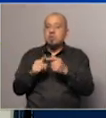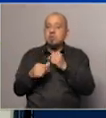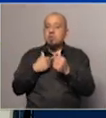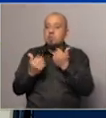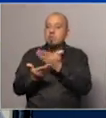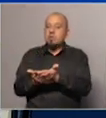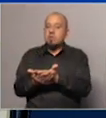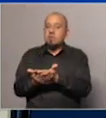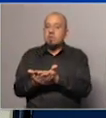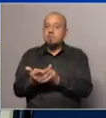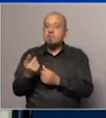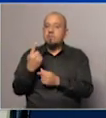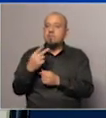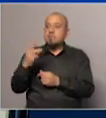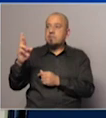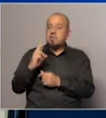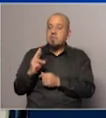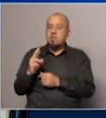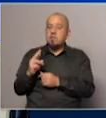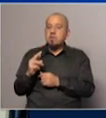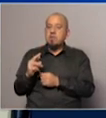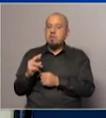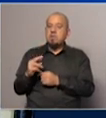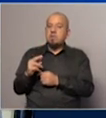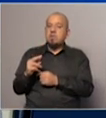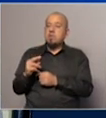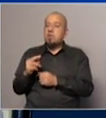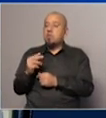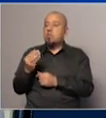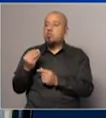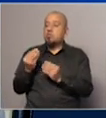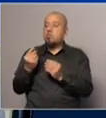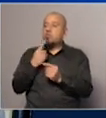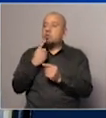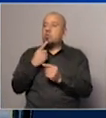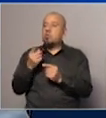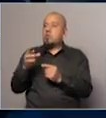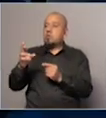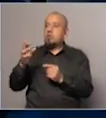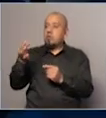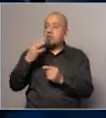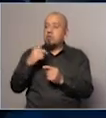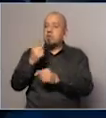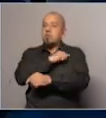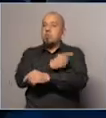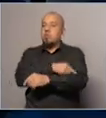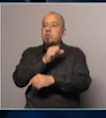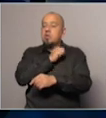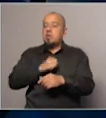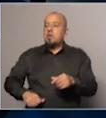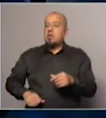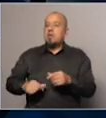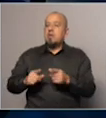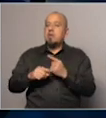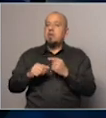esto la primera contestación que hemos tenido de varios legisladores ha sido el poder ejecutivo ya ha planteado